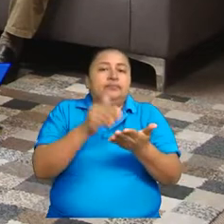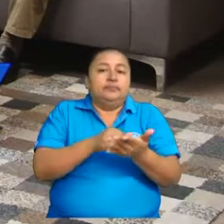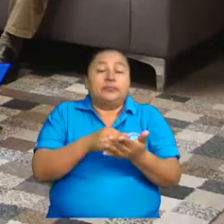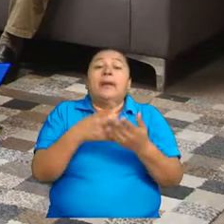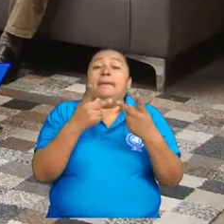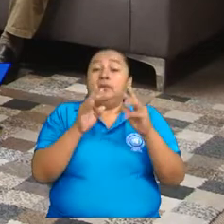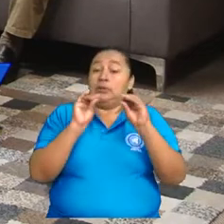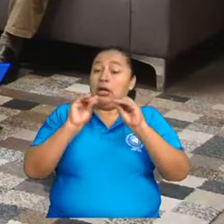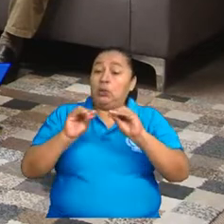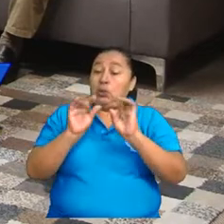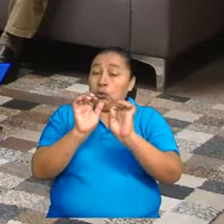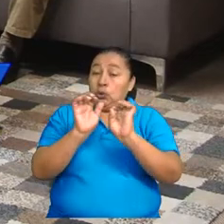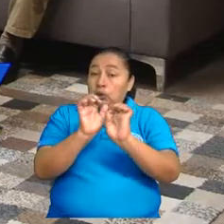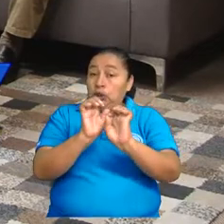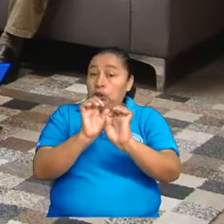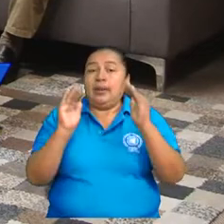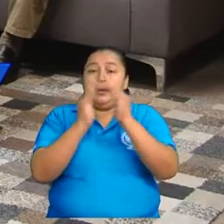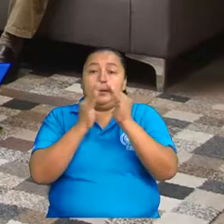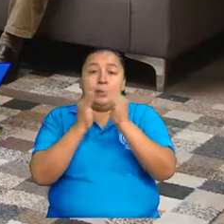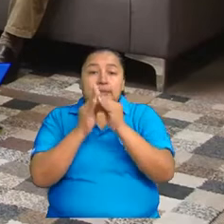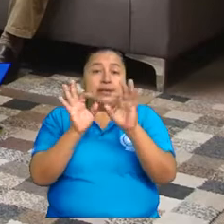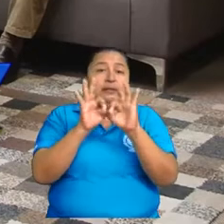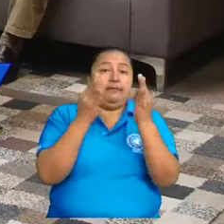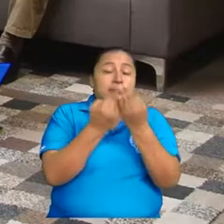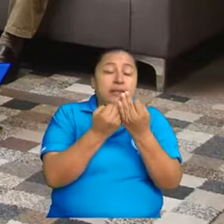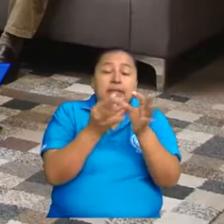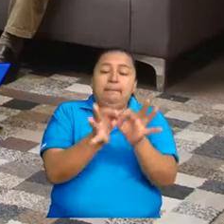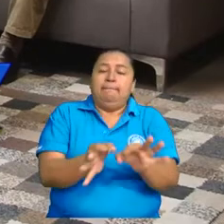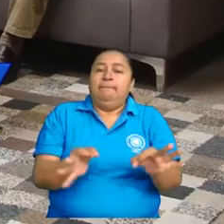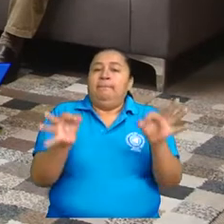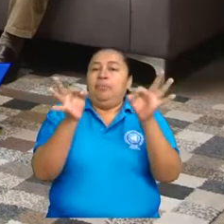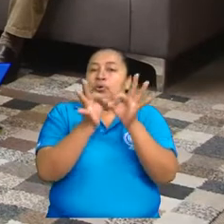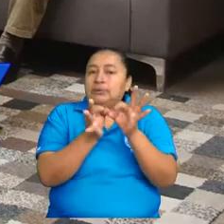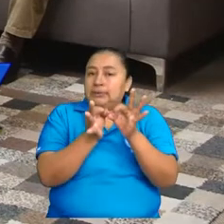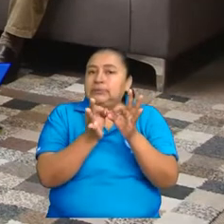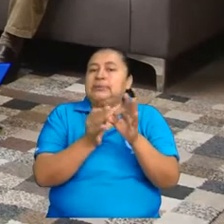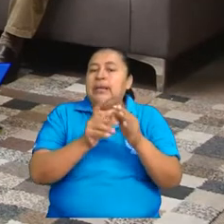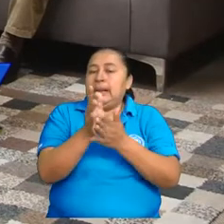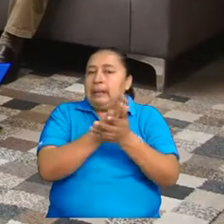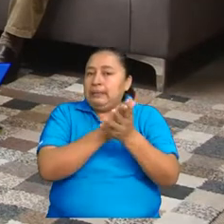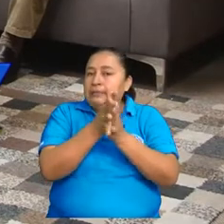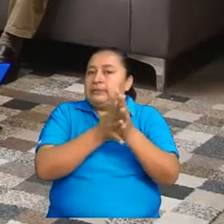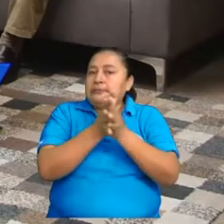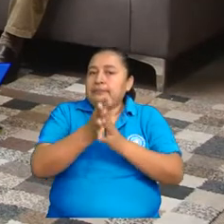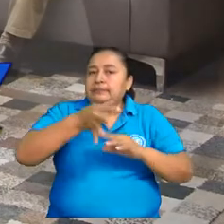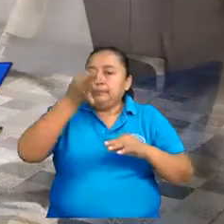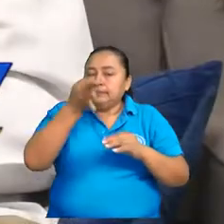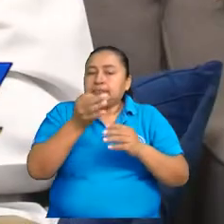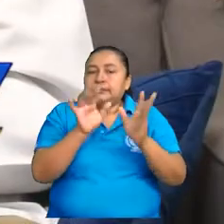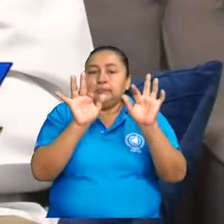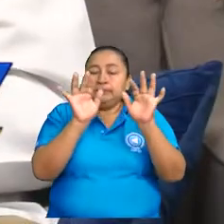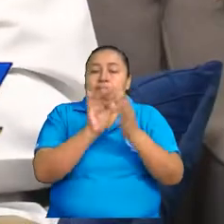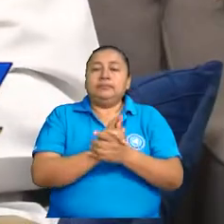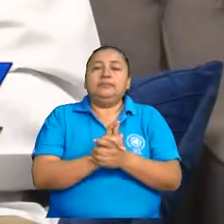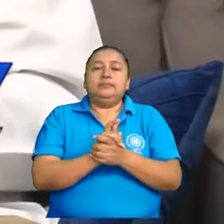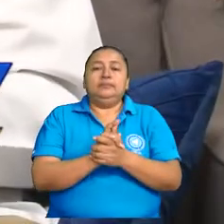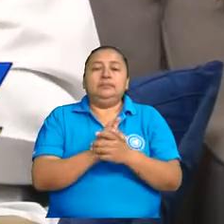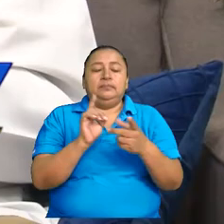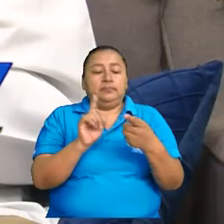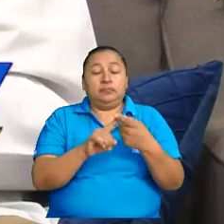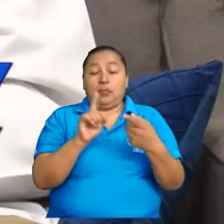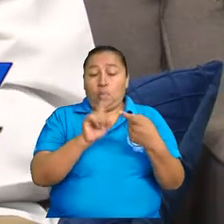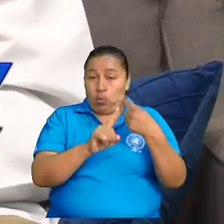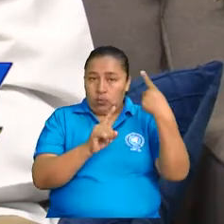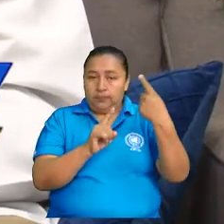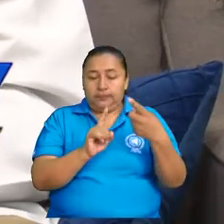niños y a todos en nuestra casa, en nuestro hogar, la importancia que tiene. Lo otro, ¿verdad?, es aquella